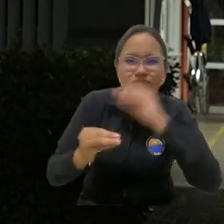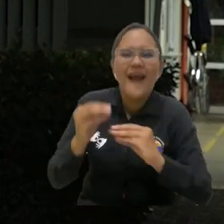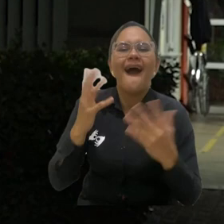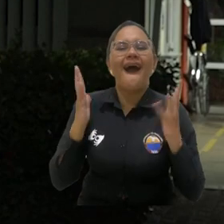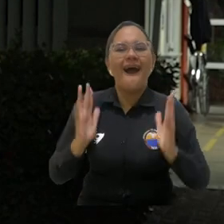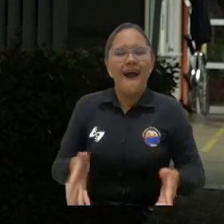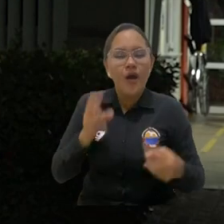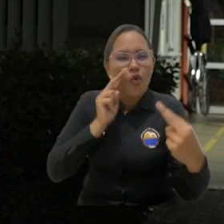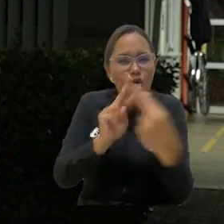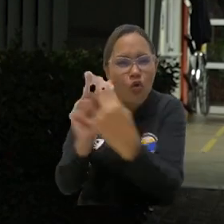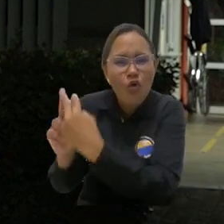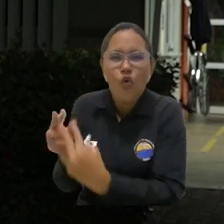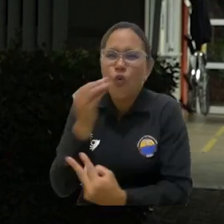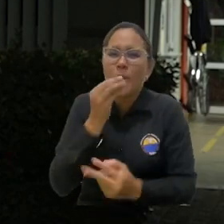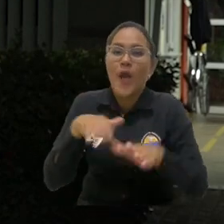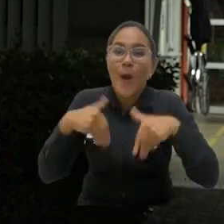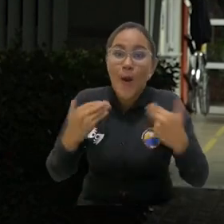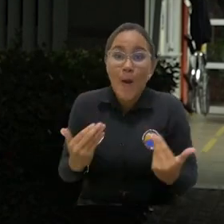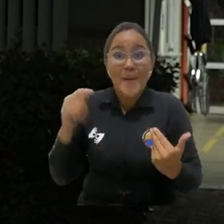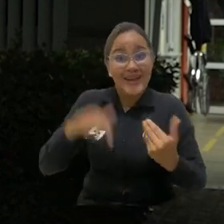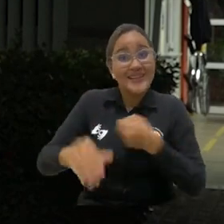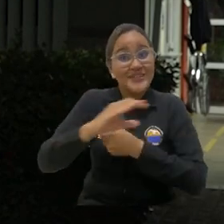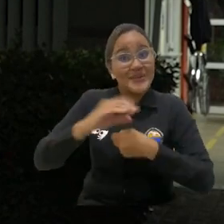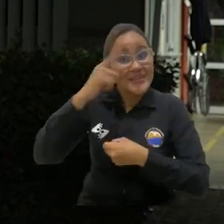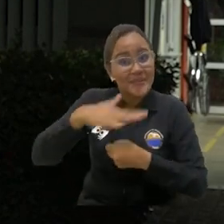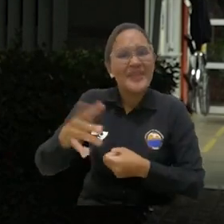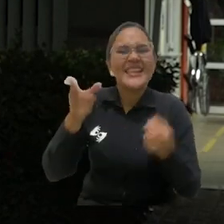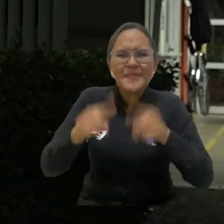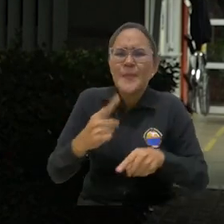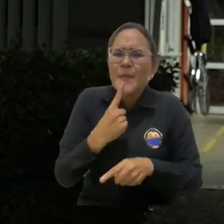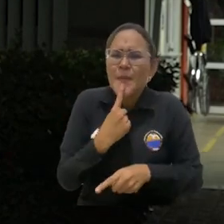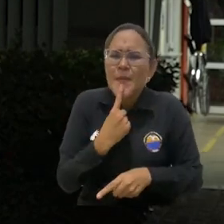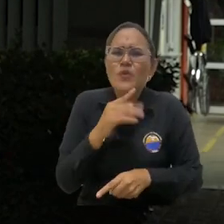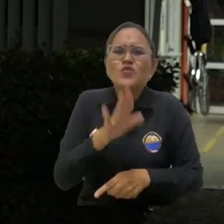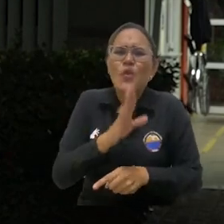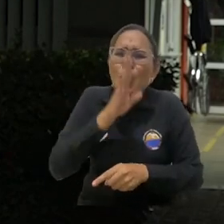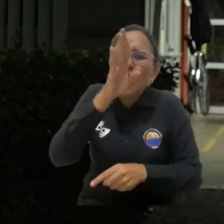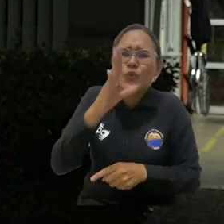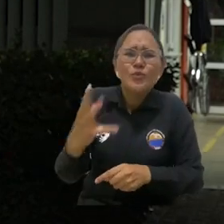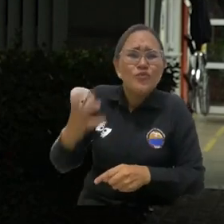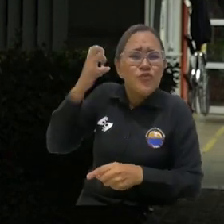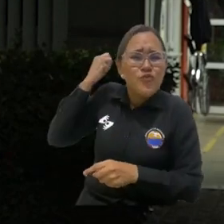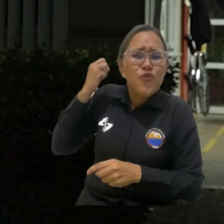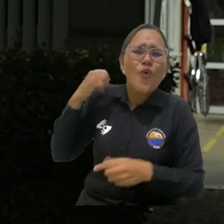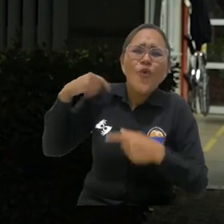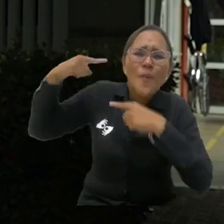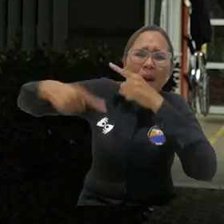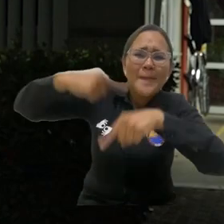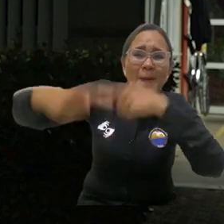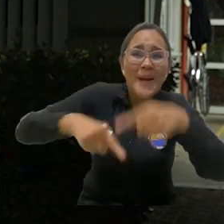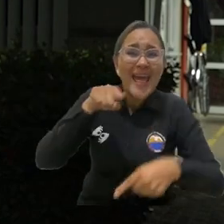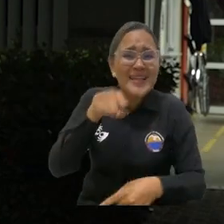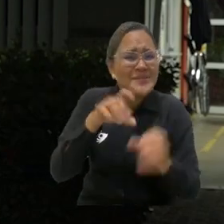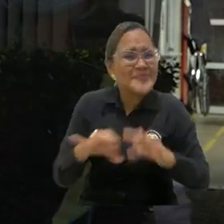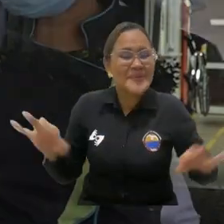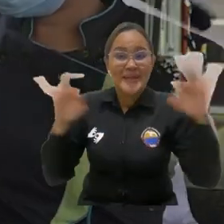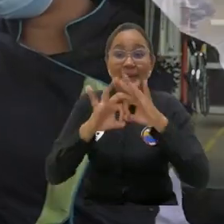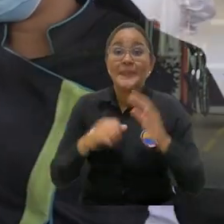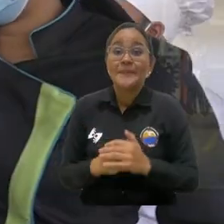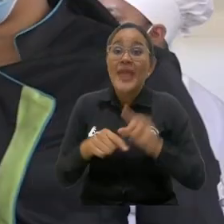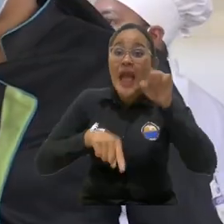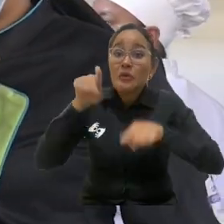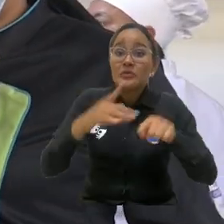para conocer nuestro departamento, para conocer nuestra ciudad y especialmente para conocer esos sabores tradicionales, esos sabores ancestrales que